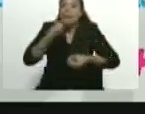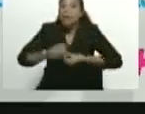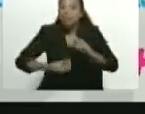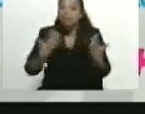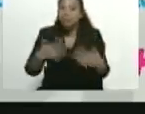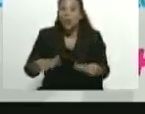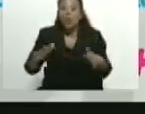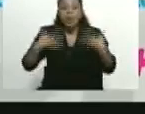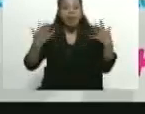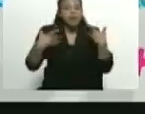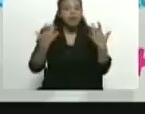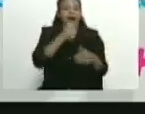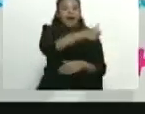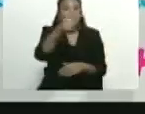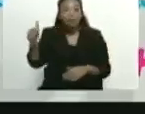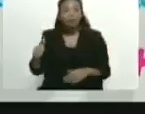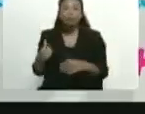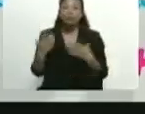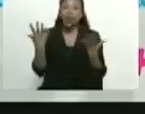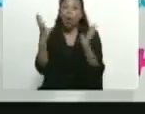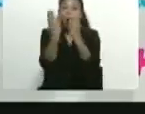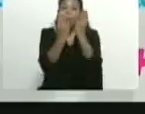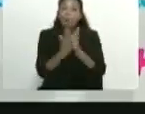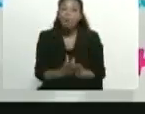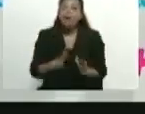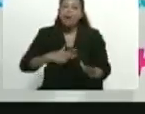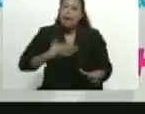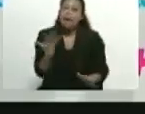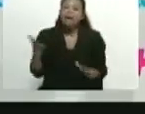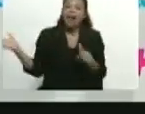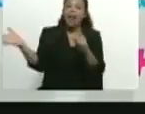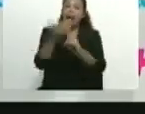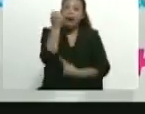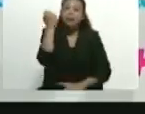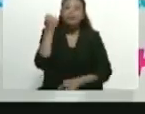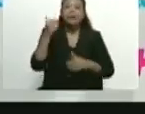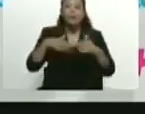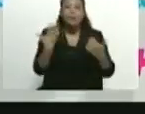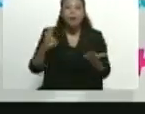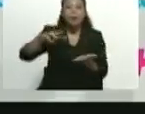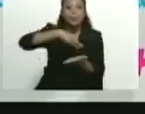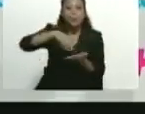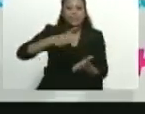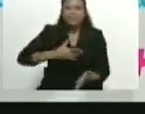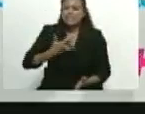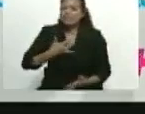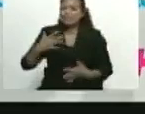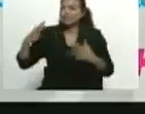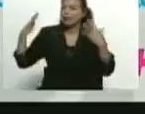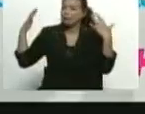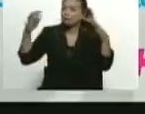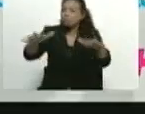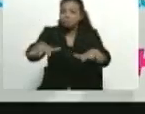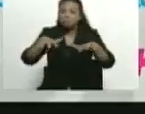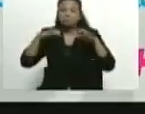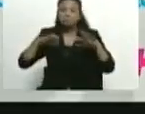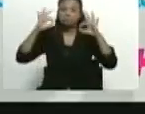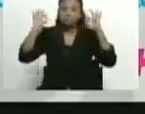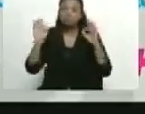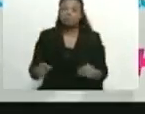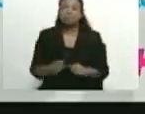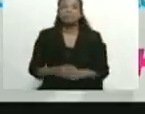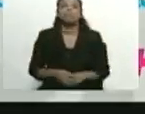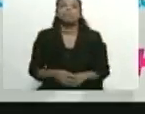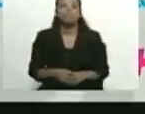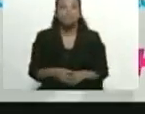La alegría de cada uno de esos chamos es la que hace que el alcance de nuestra música se sienta cada día más brutal. Y es